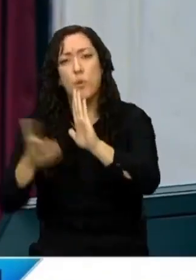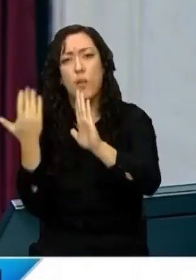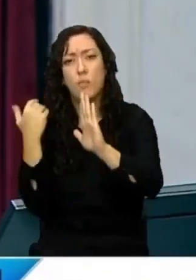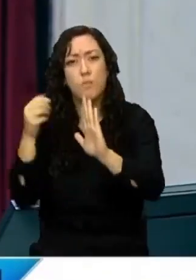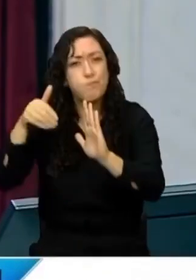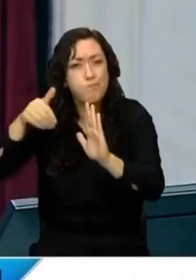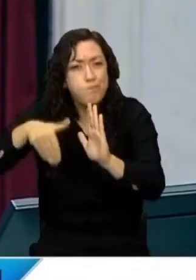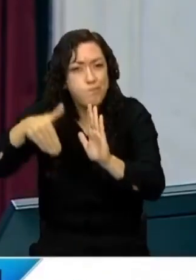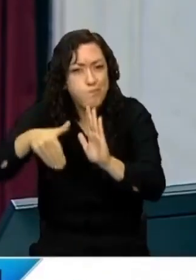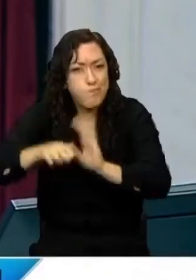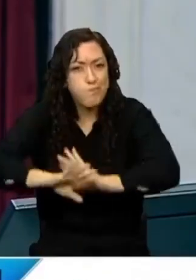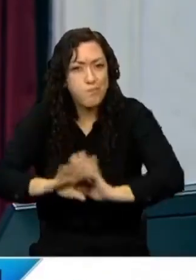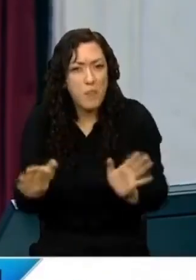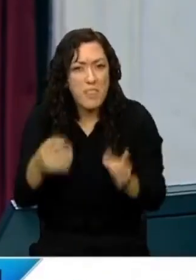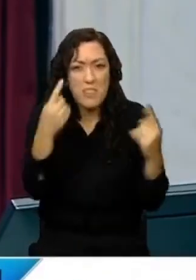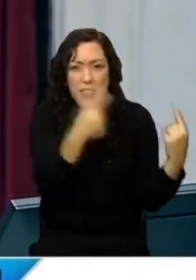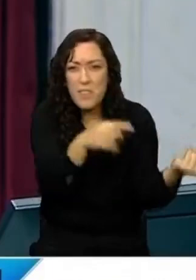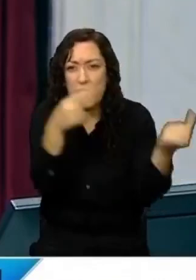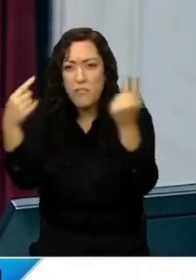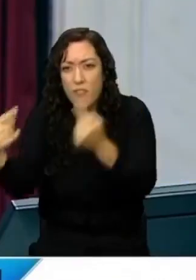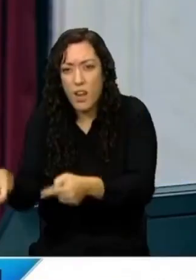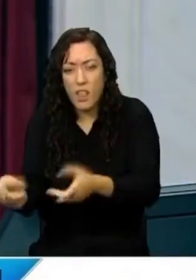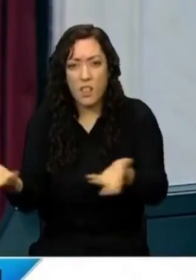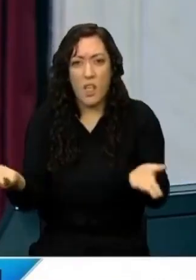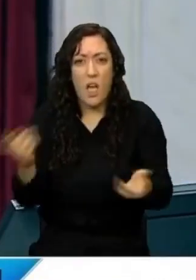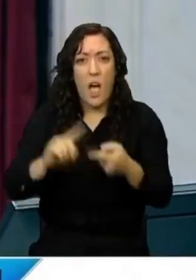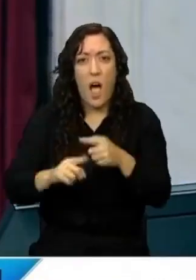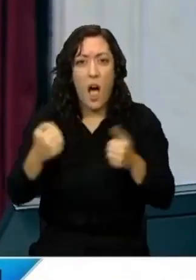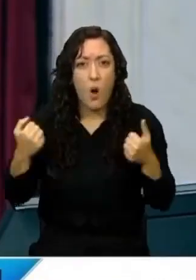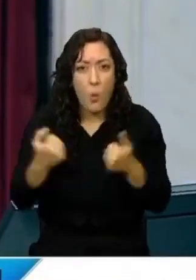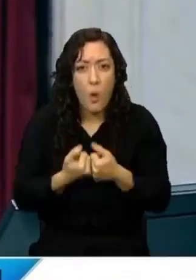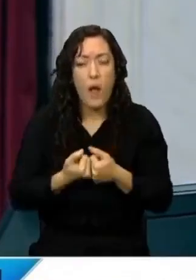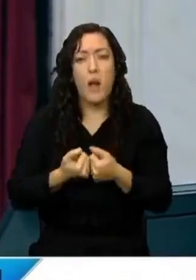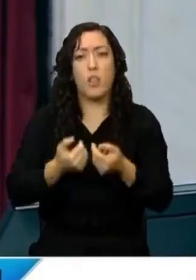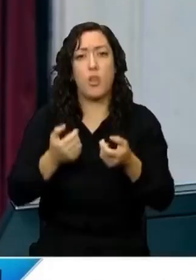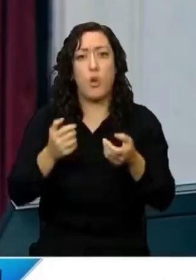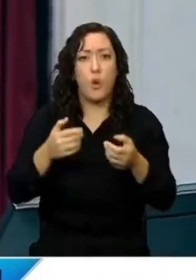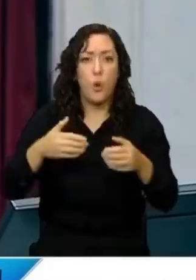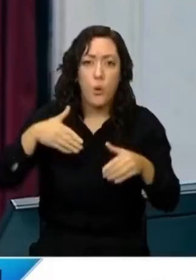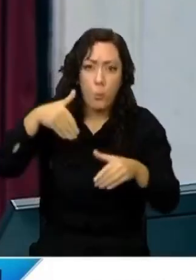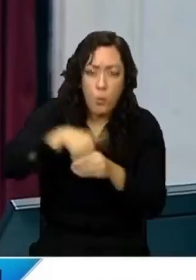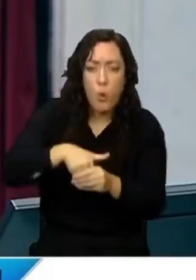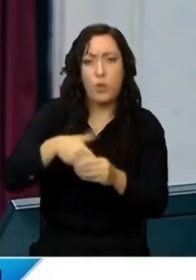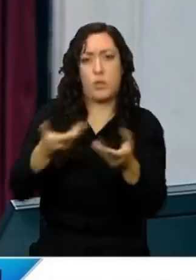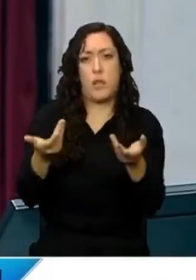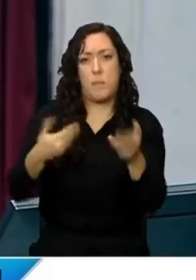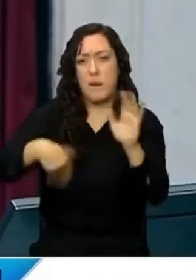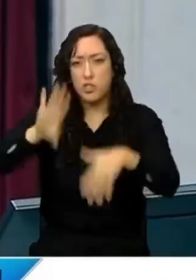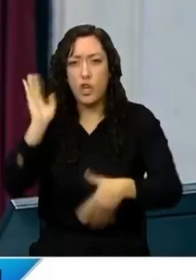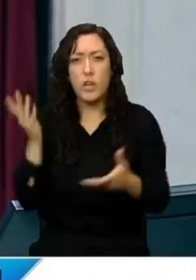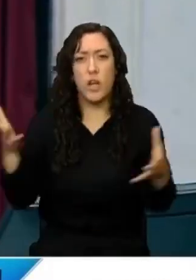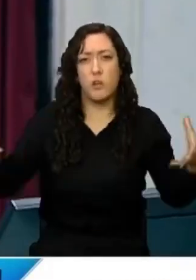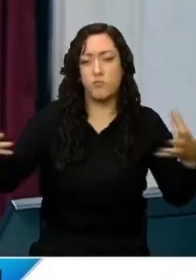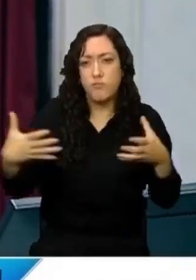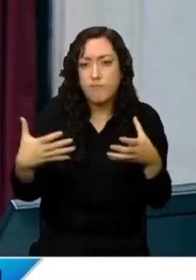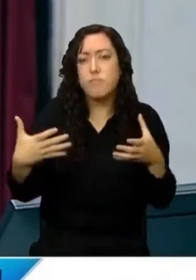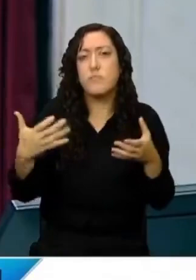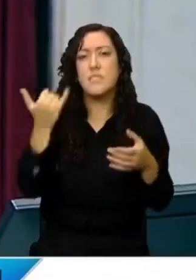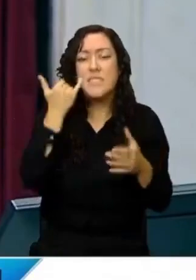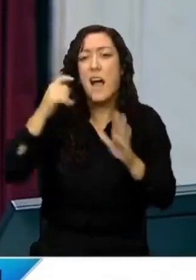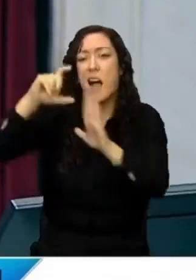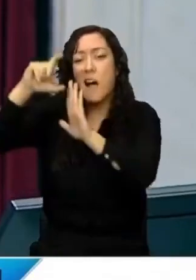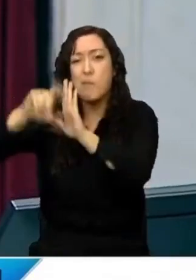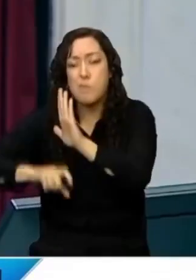votado. Son dos cosas distintas. Claro, sí. Se acordó y se votó. Por mayoría, este cuerpo ha decidido votar por